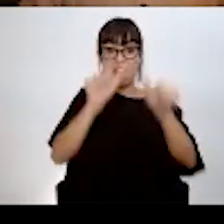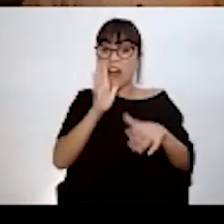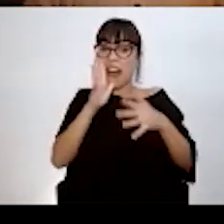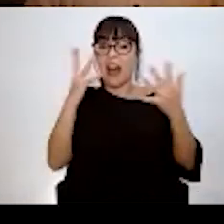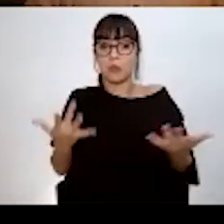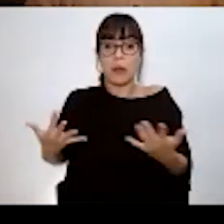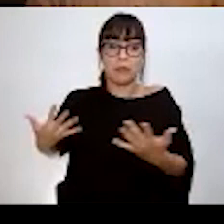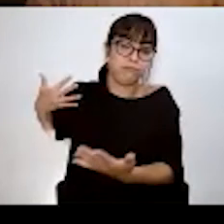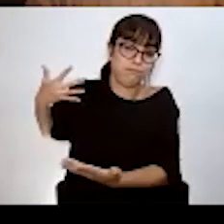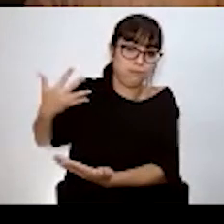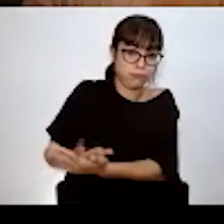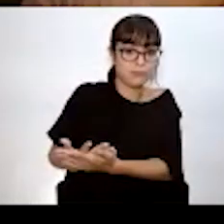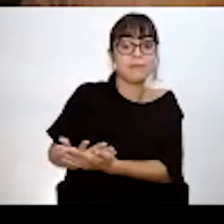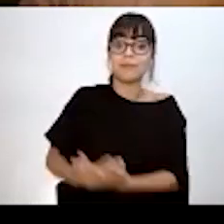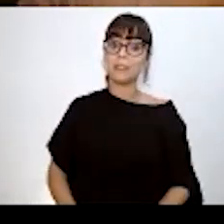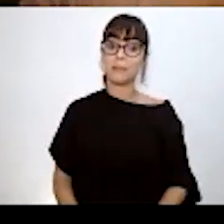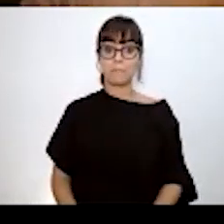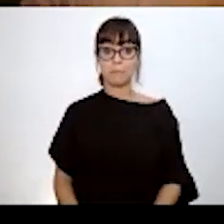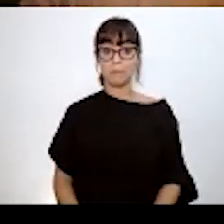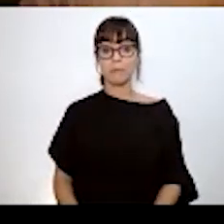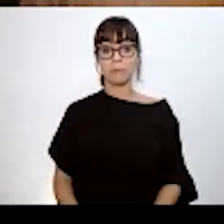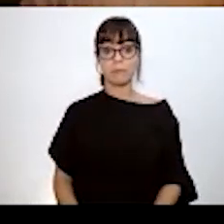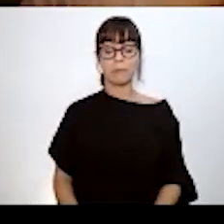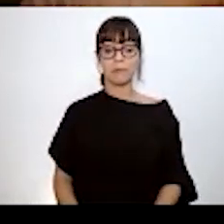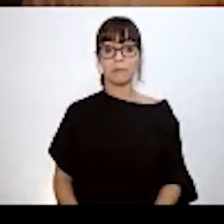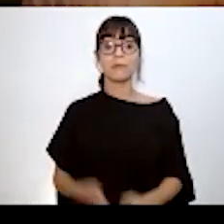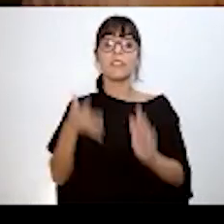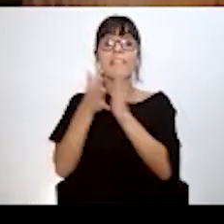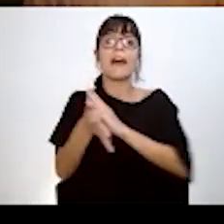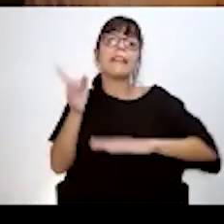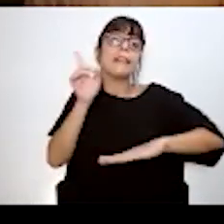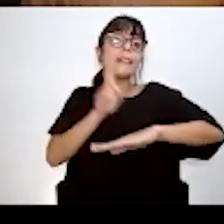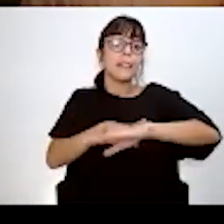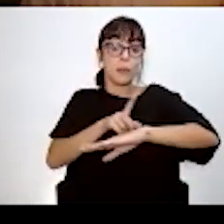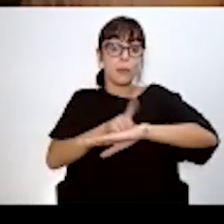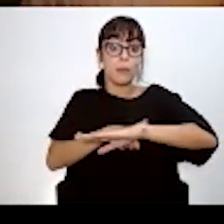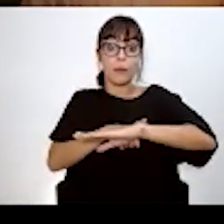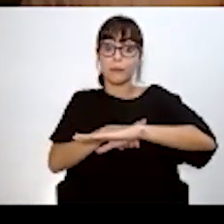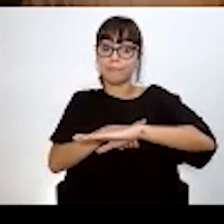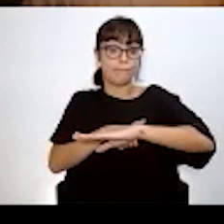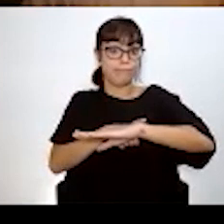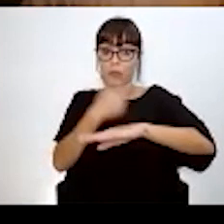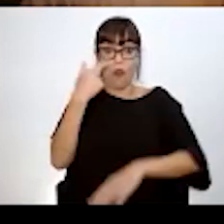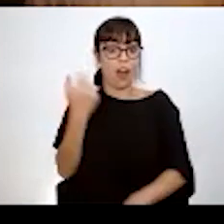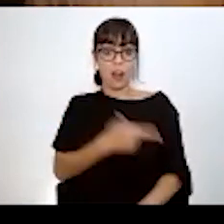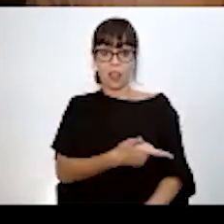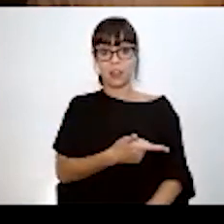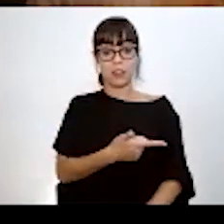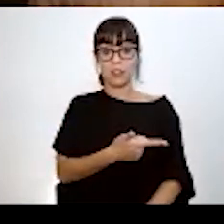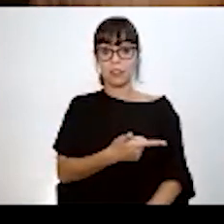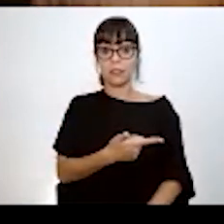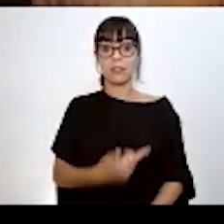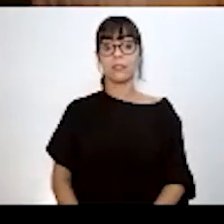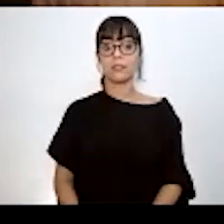Por lo tanto, el tiempo constituía un elemento que no tenía ningún sentido. Todos los